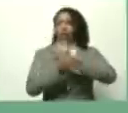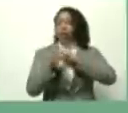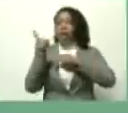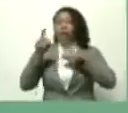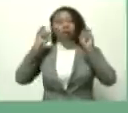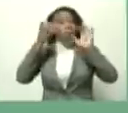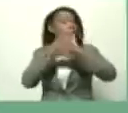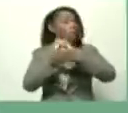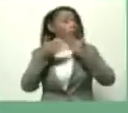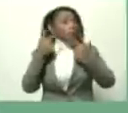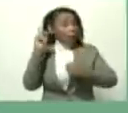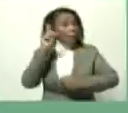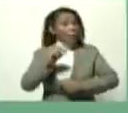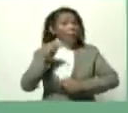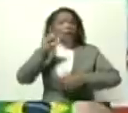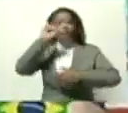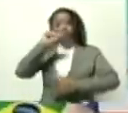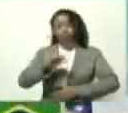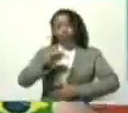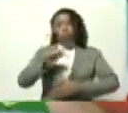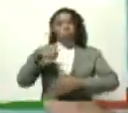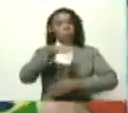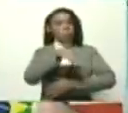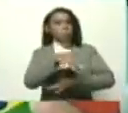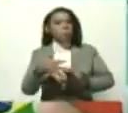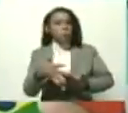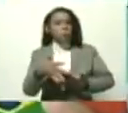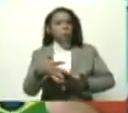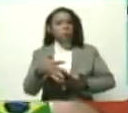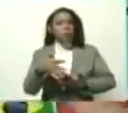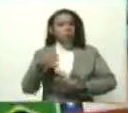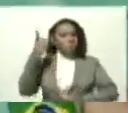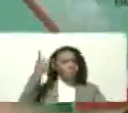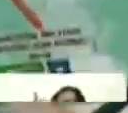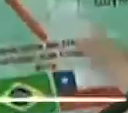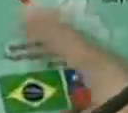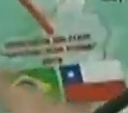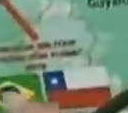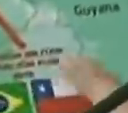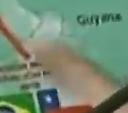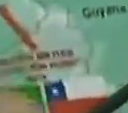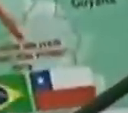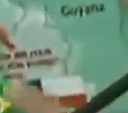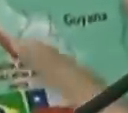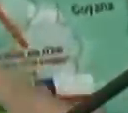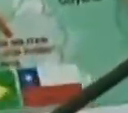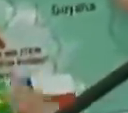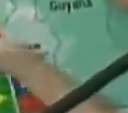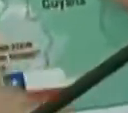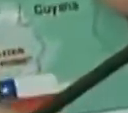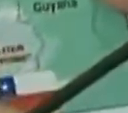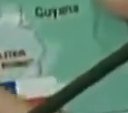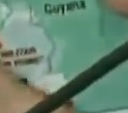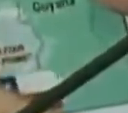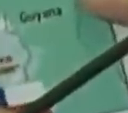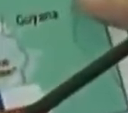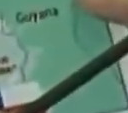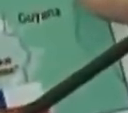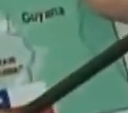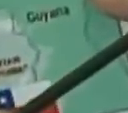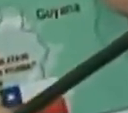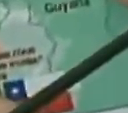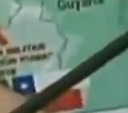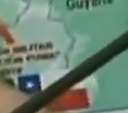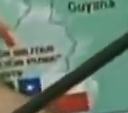correlato también en el sur, donde el psicópata de Jair Bolsonaro también había dispuesto la opción militar